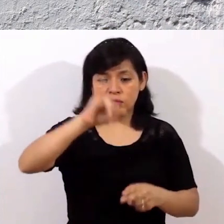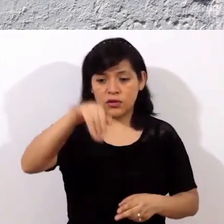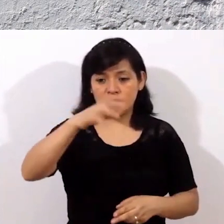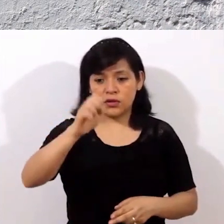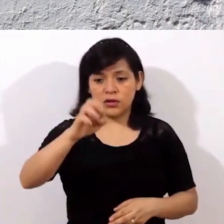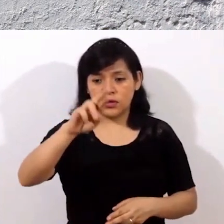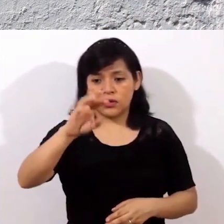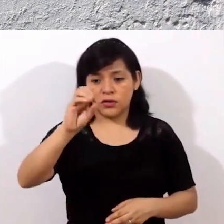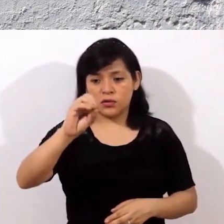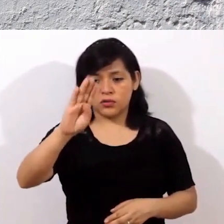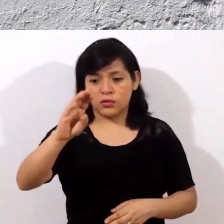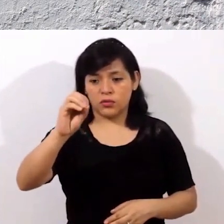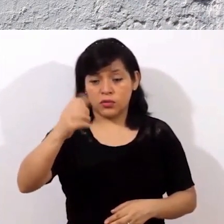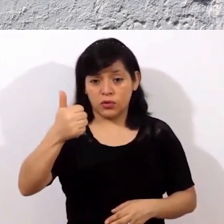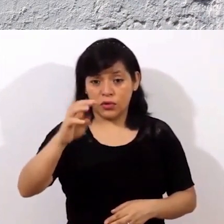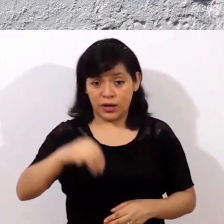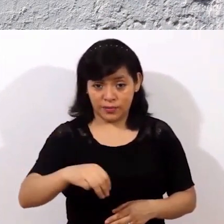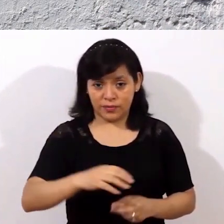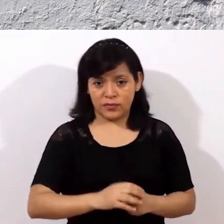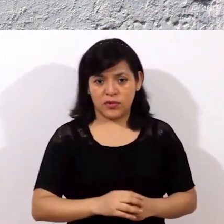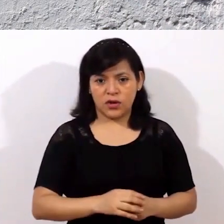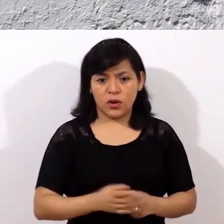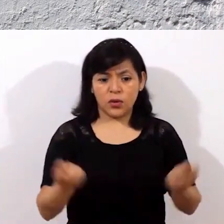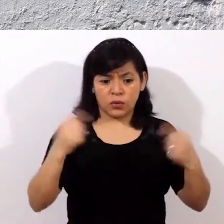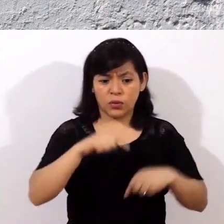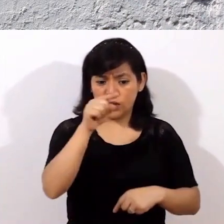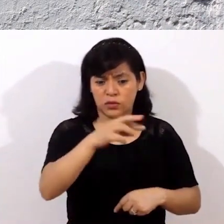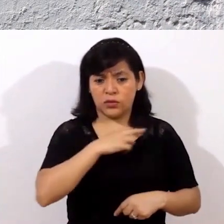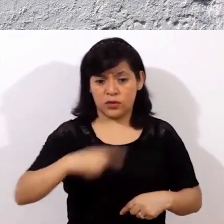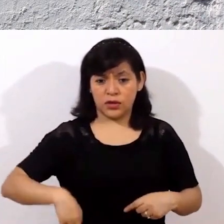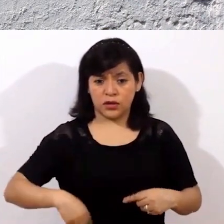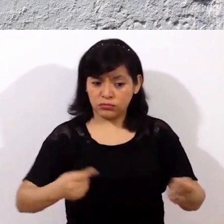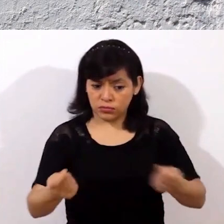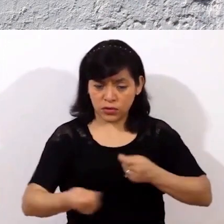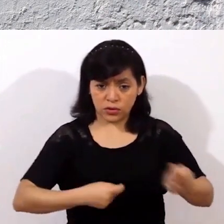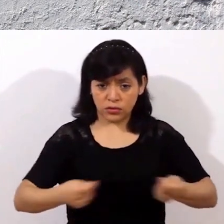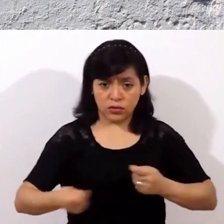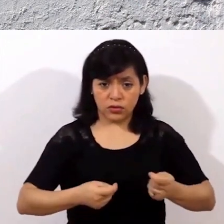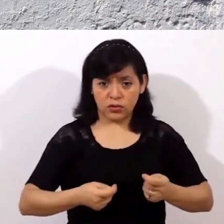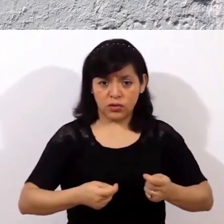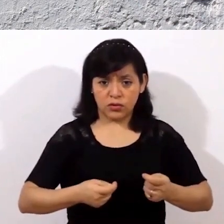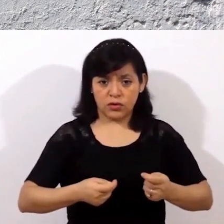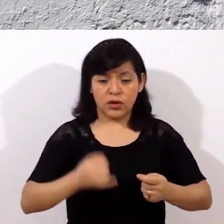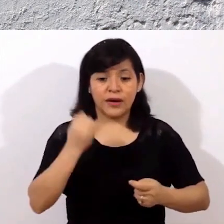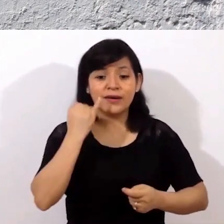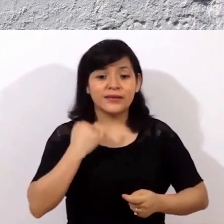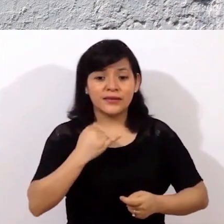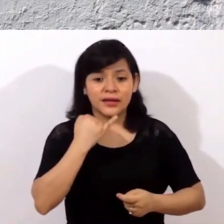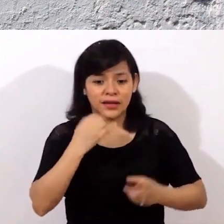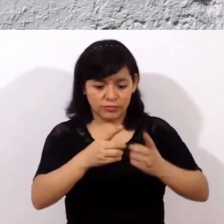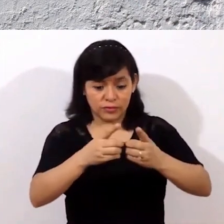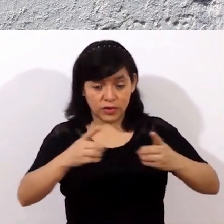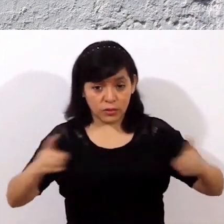reino, él hizo una catástrofe terrible. Ya que el país se dividió por aquel